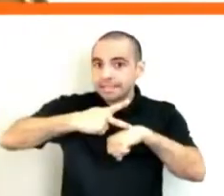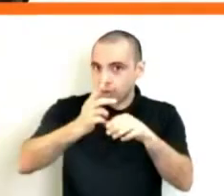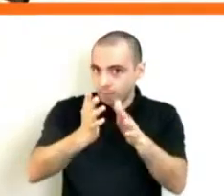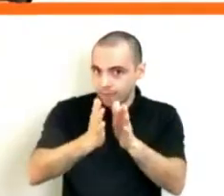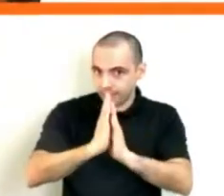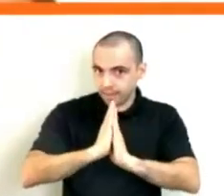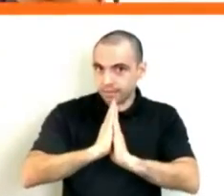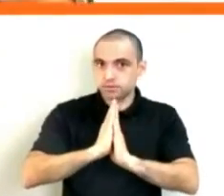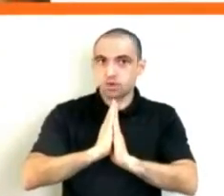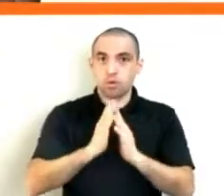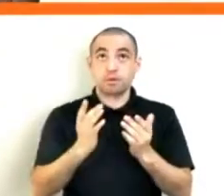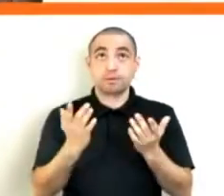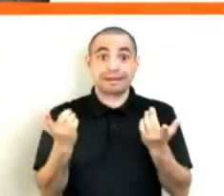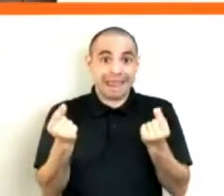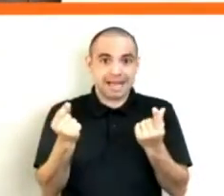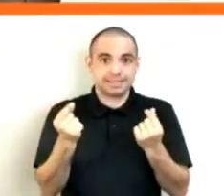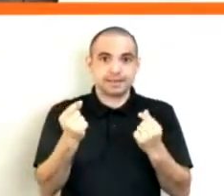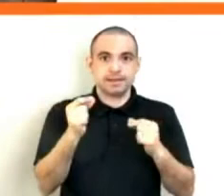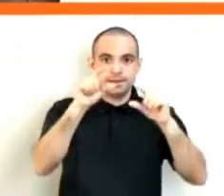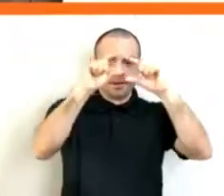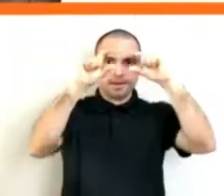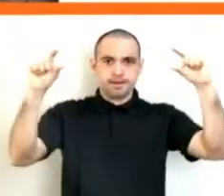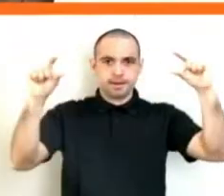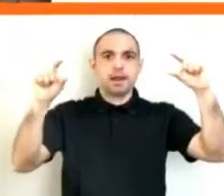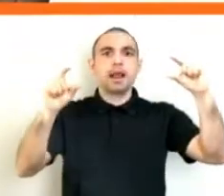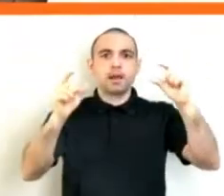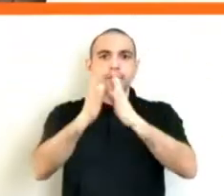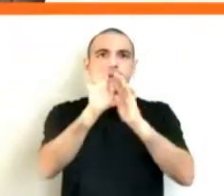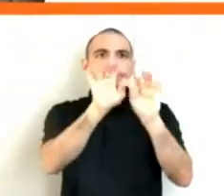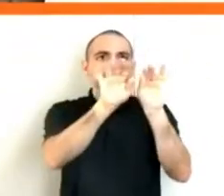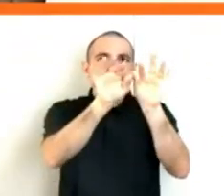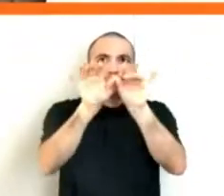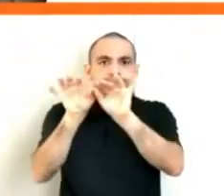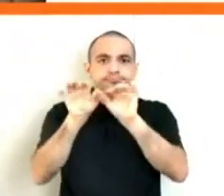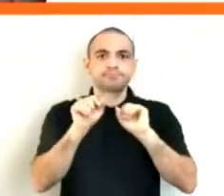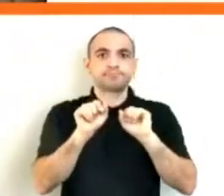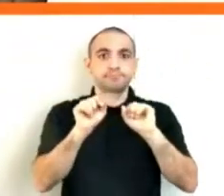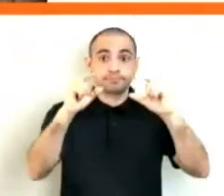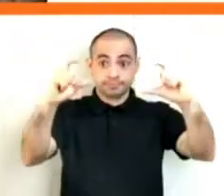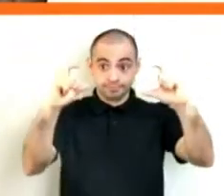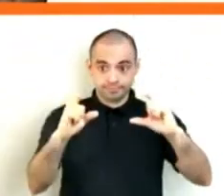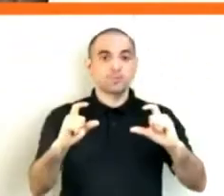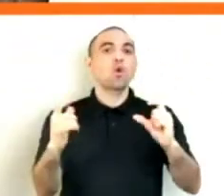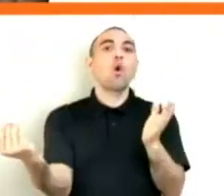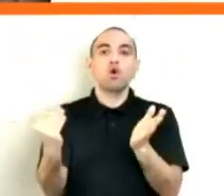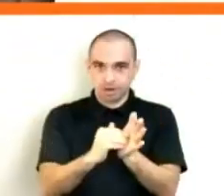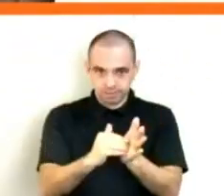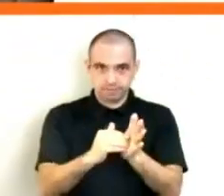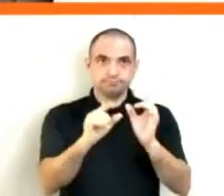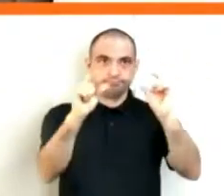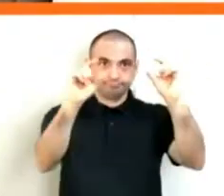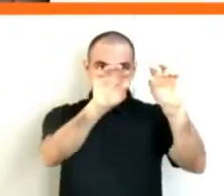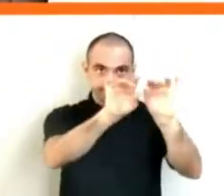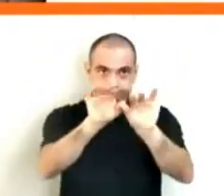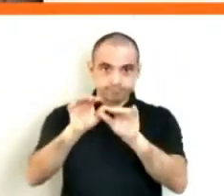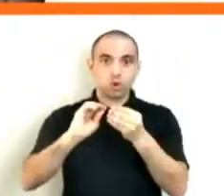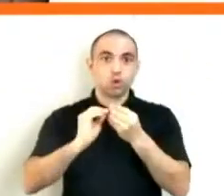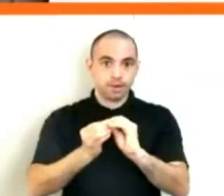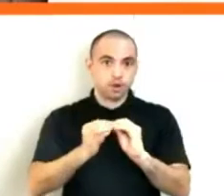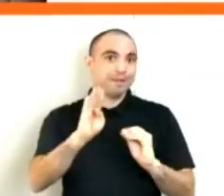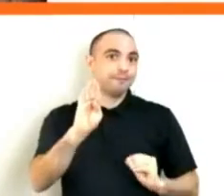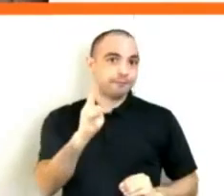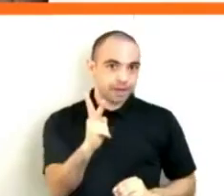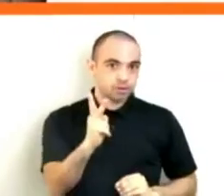poner arriba y vuelve y se lo pide abajo. Y usted va entonces a someter el número de cuenta bancaria. Si usted no tiene,